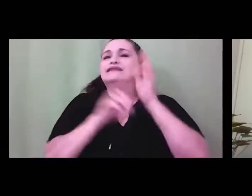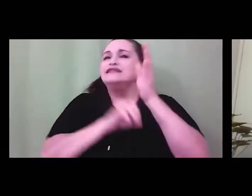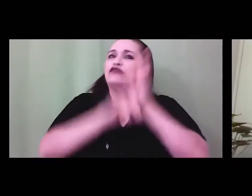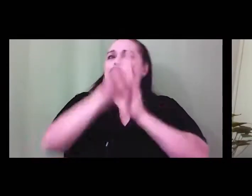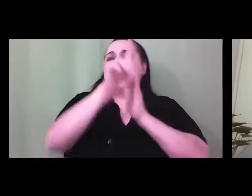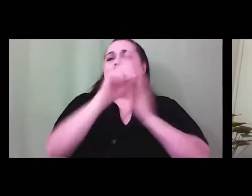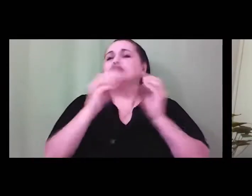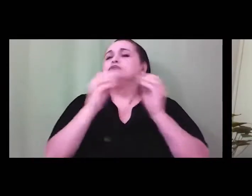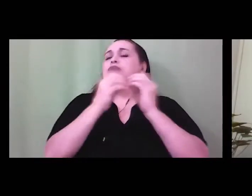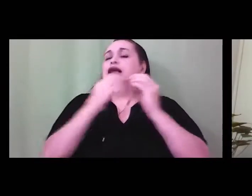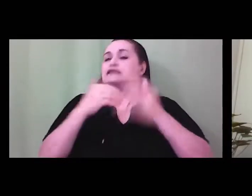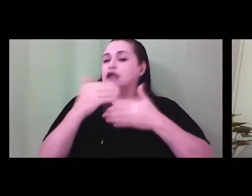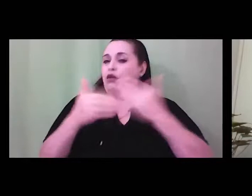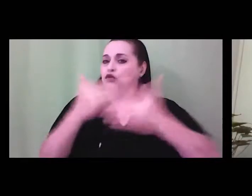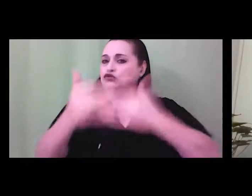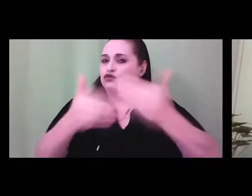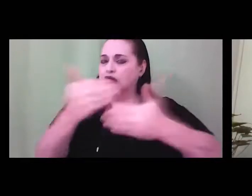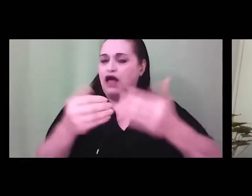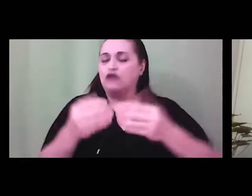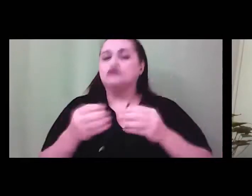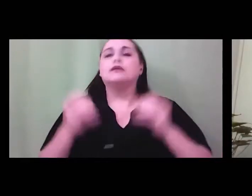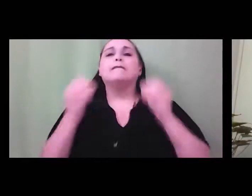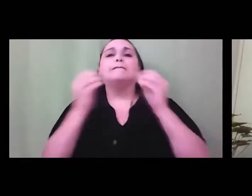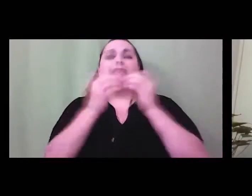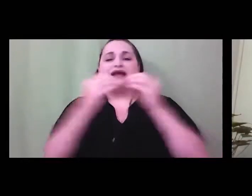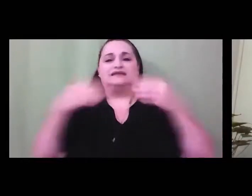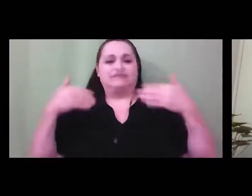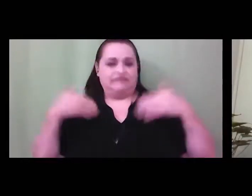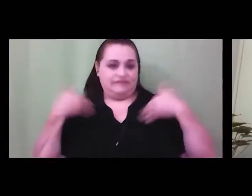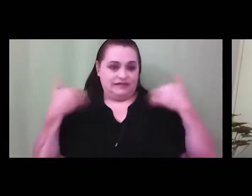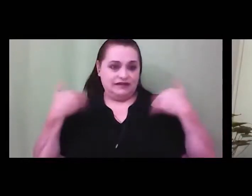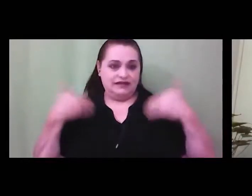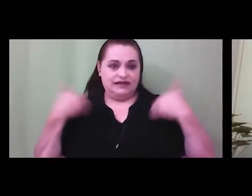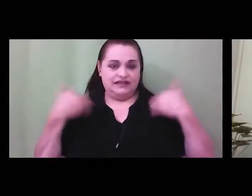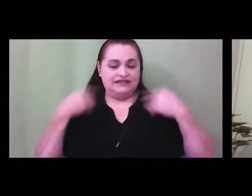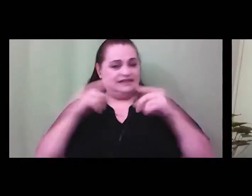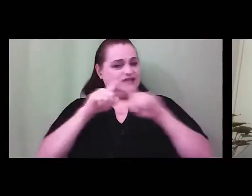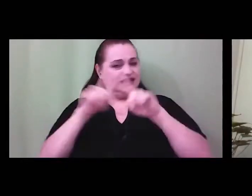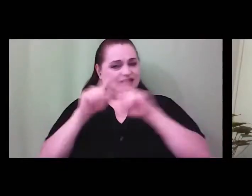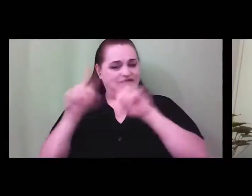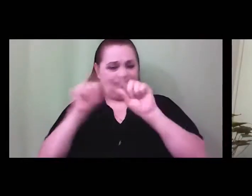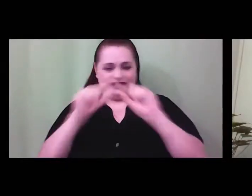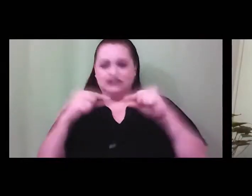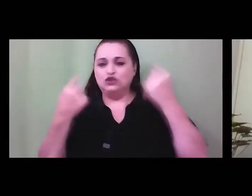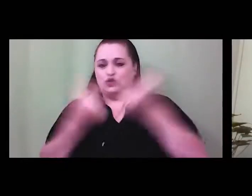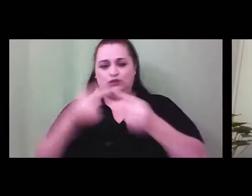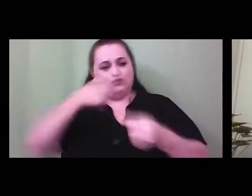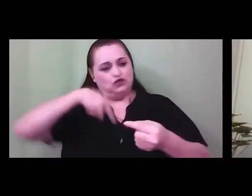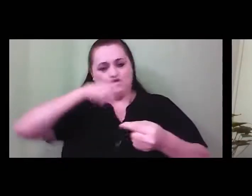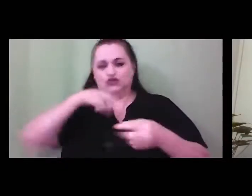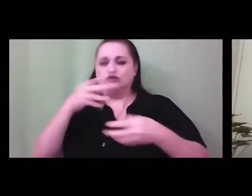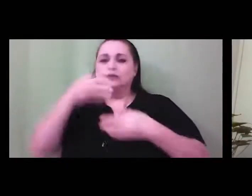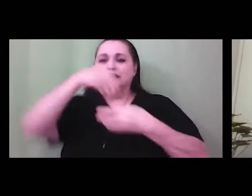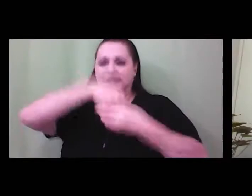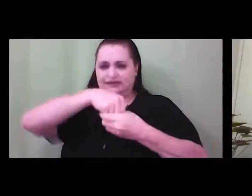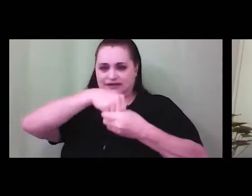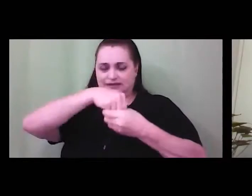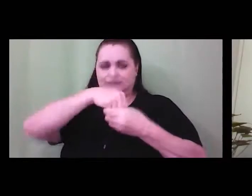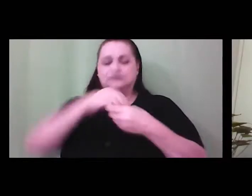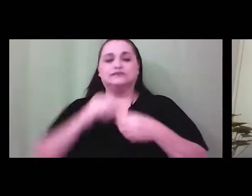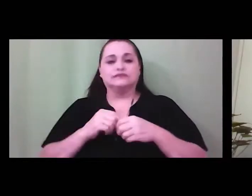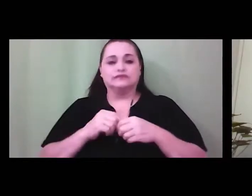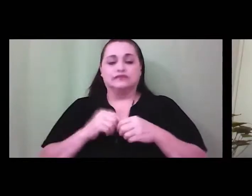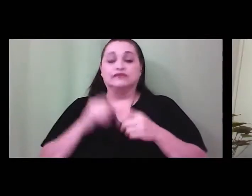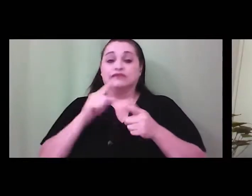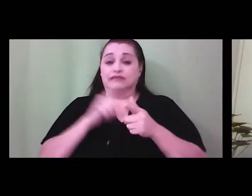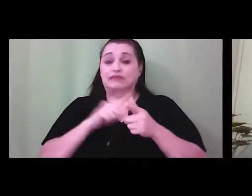más evolucionados y por supuesto más felices en los distintos grupos a los que nosotros pertenecemos.